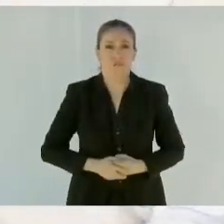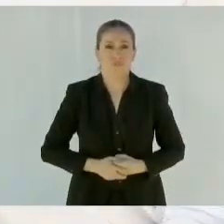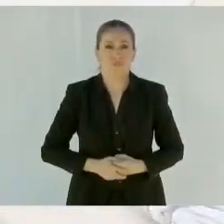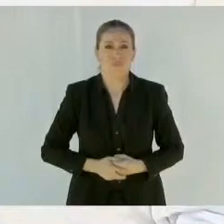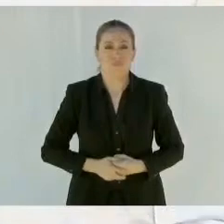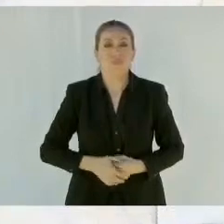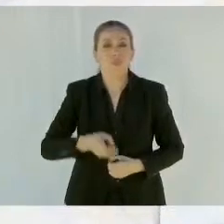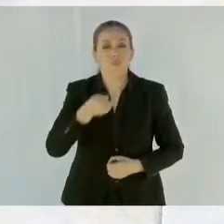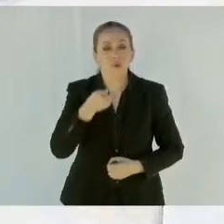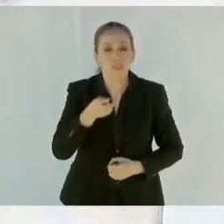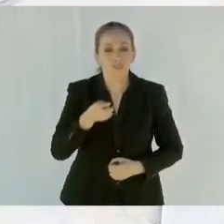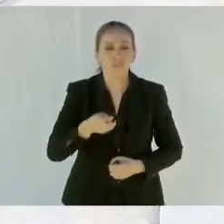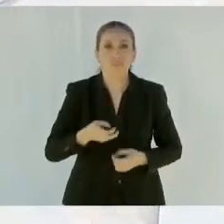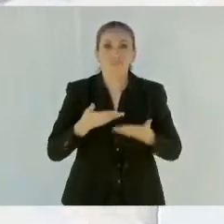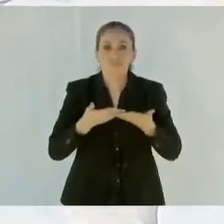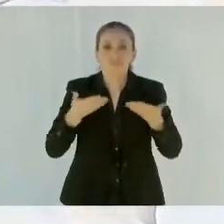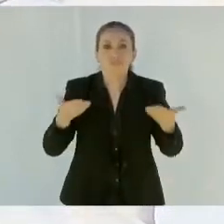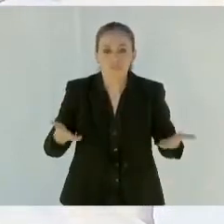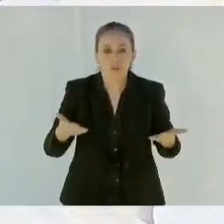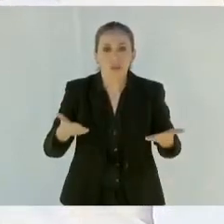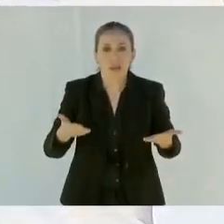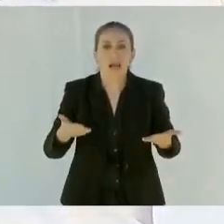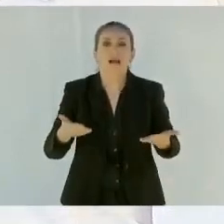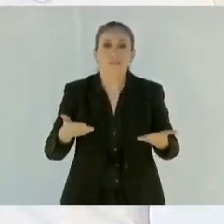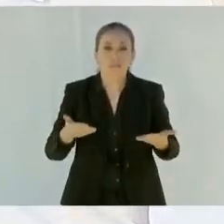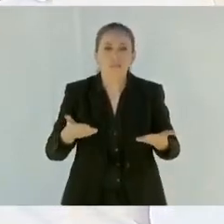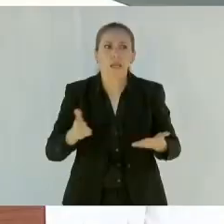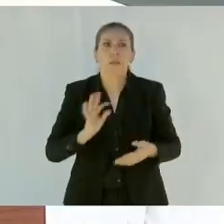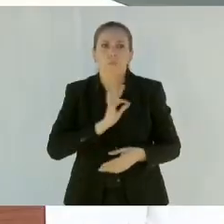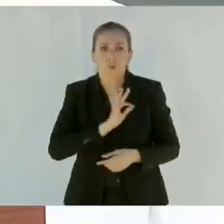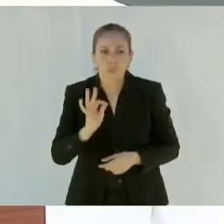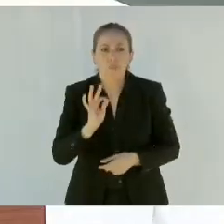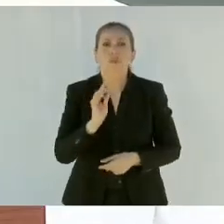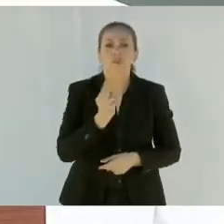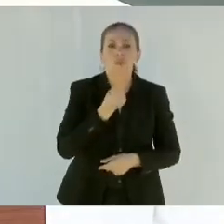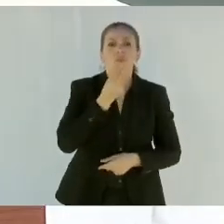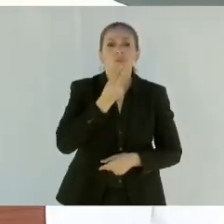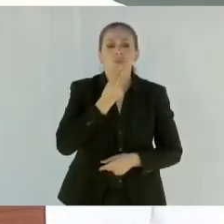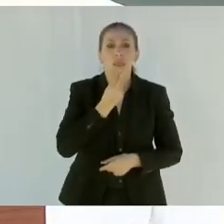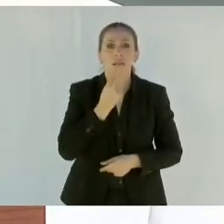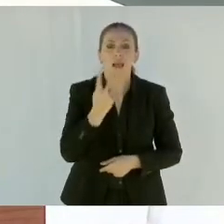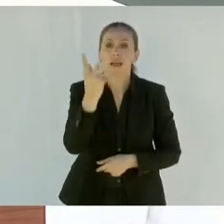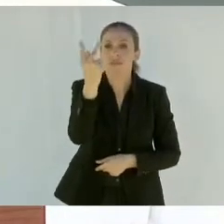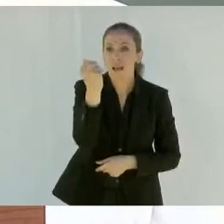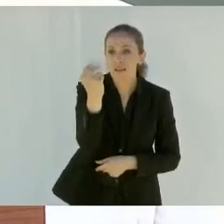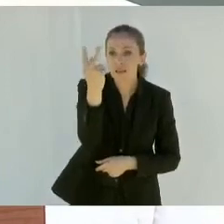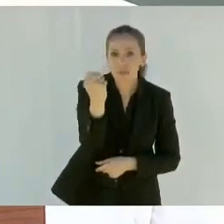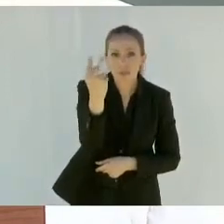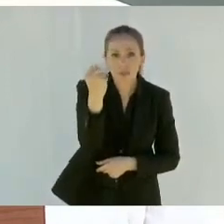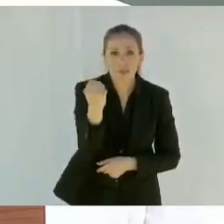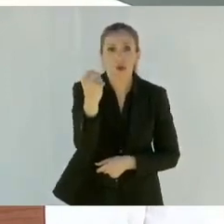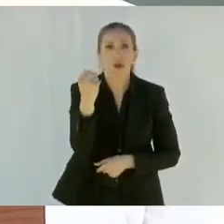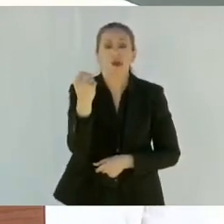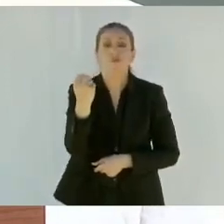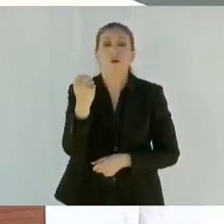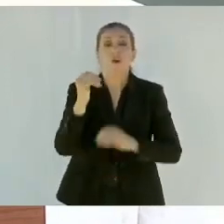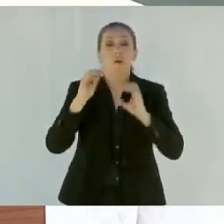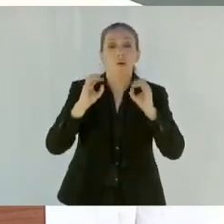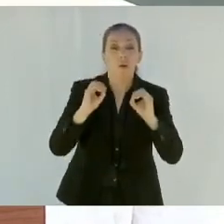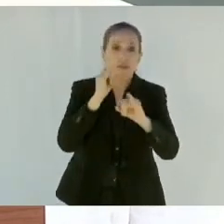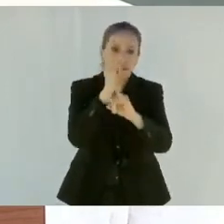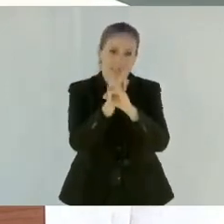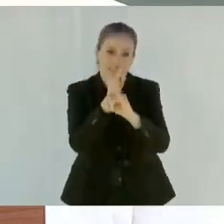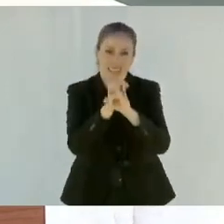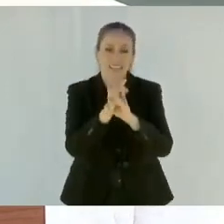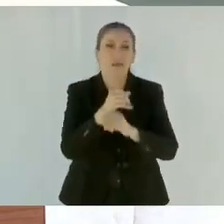sistema alternativo de enseñanza por televisión, por internet, pero no es